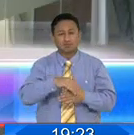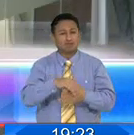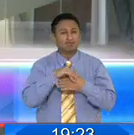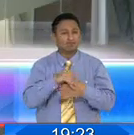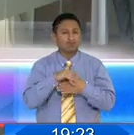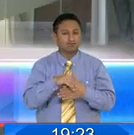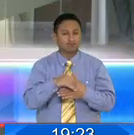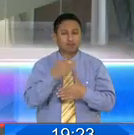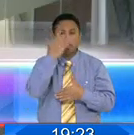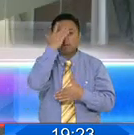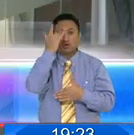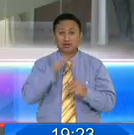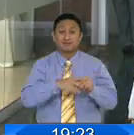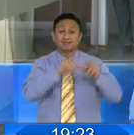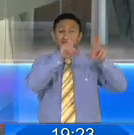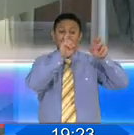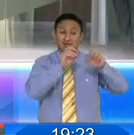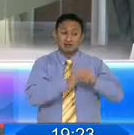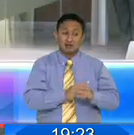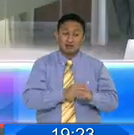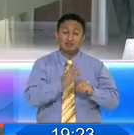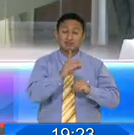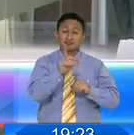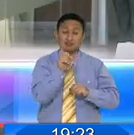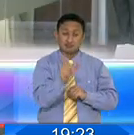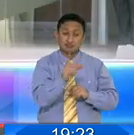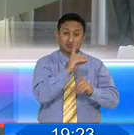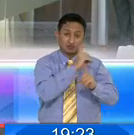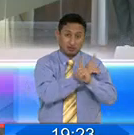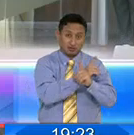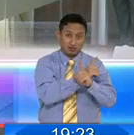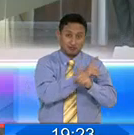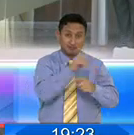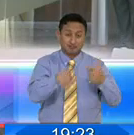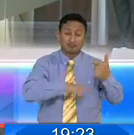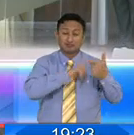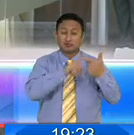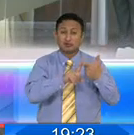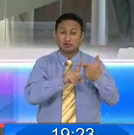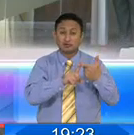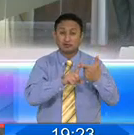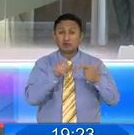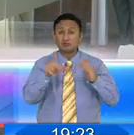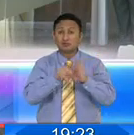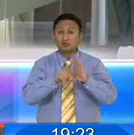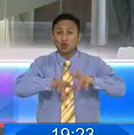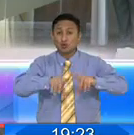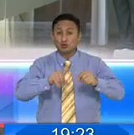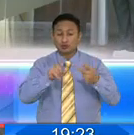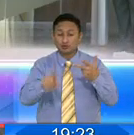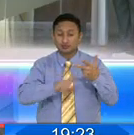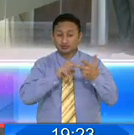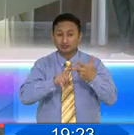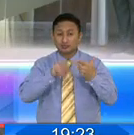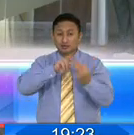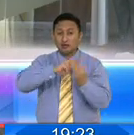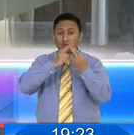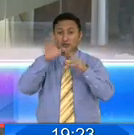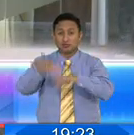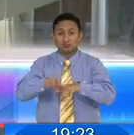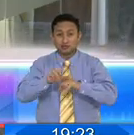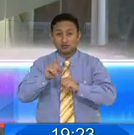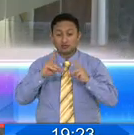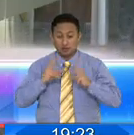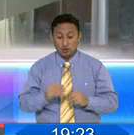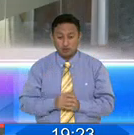carnet de discapacidad lo que también de las leyes anticorrupción la reforma agraria es algo que ya tenían para